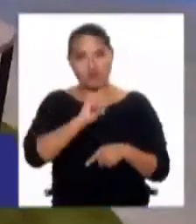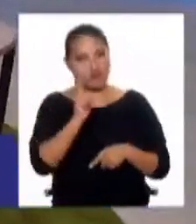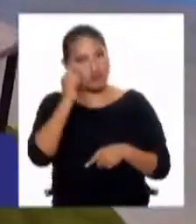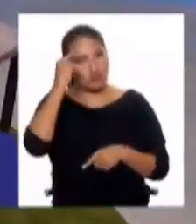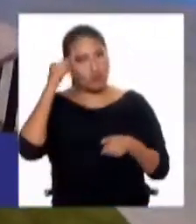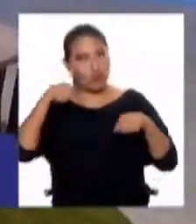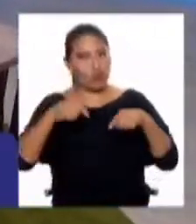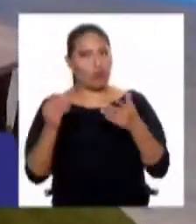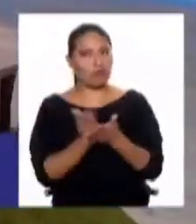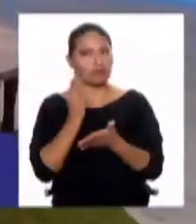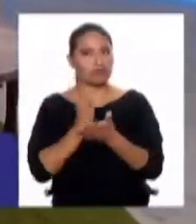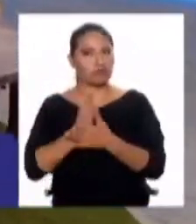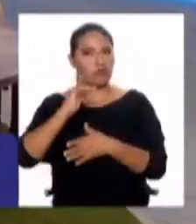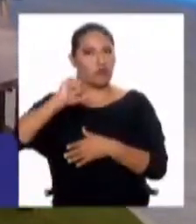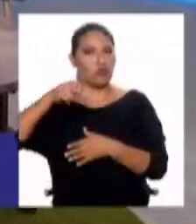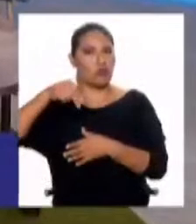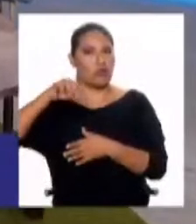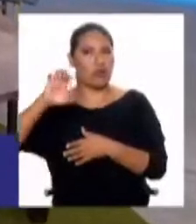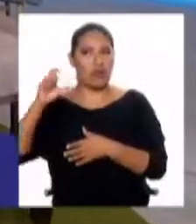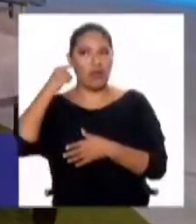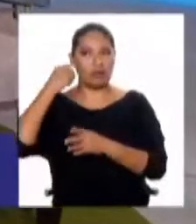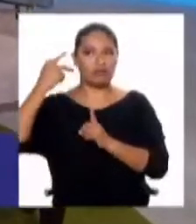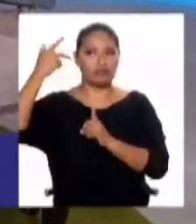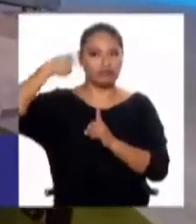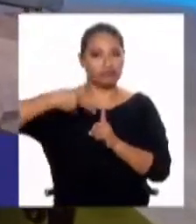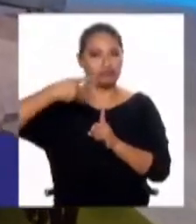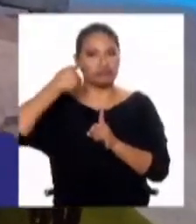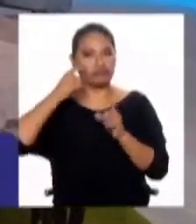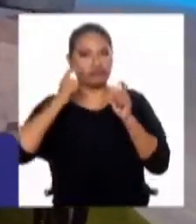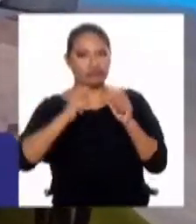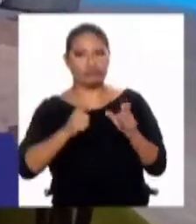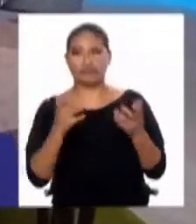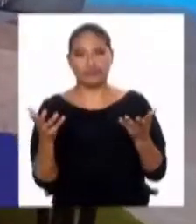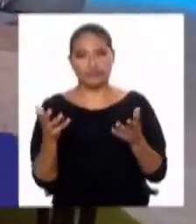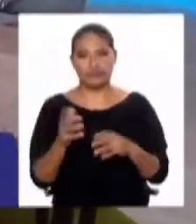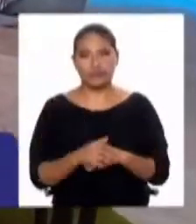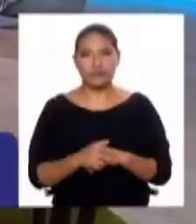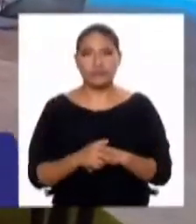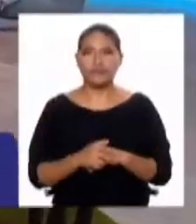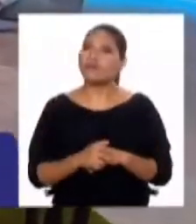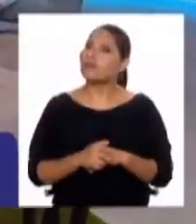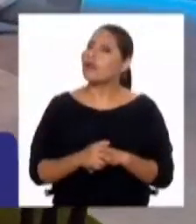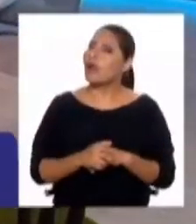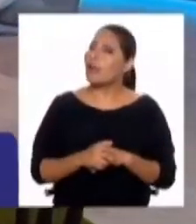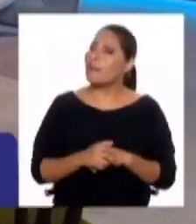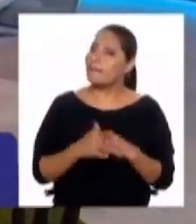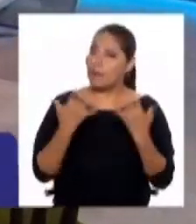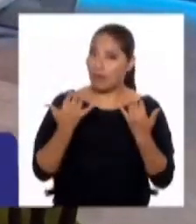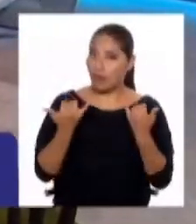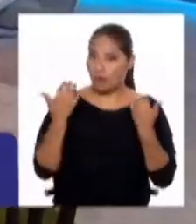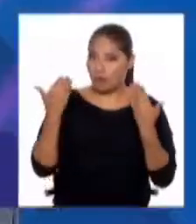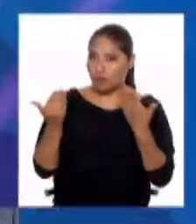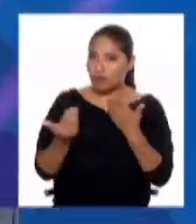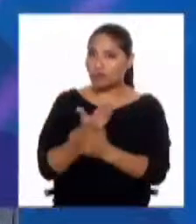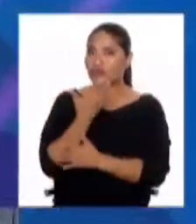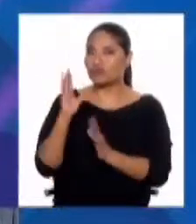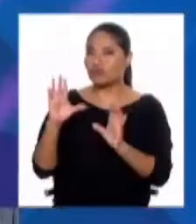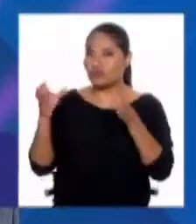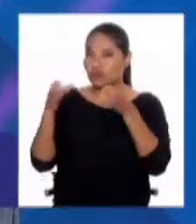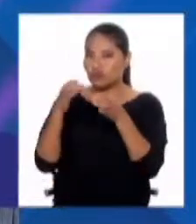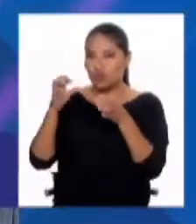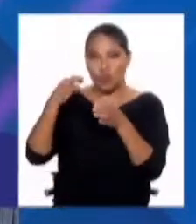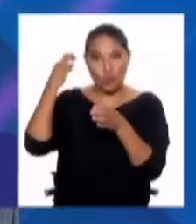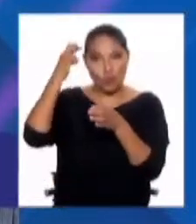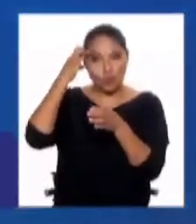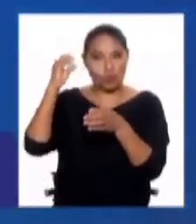va a venir el Jurado Nacional de Elecciones y va a decir que como esto es una casa de alguien. Pero entonces, ¿es posible pensar en una propuesta moderna como en su momento lo